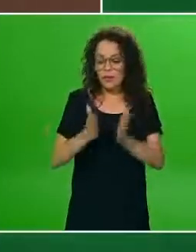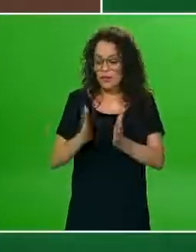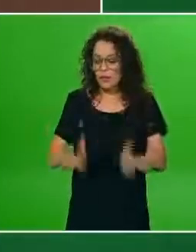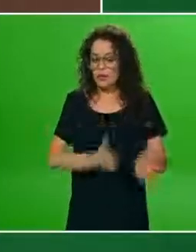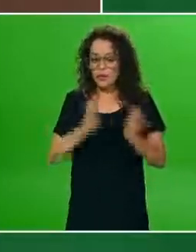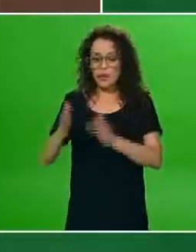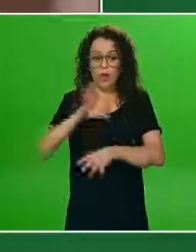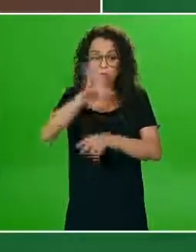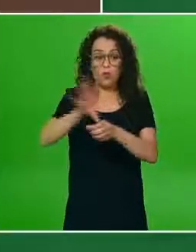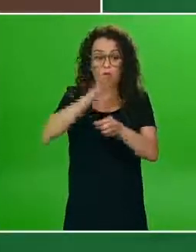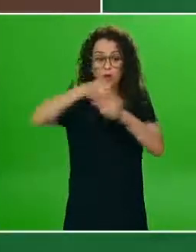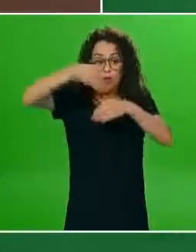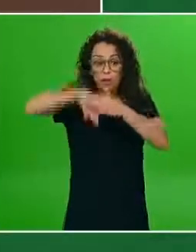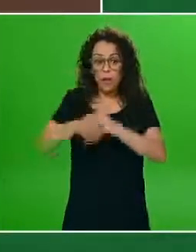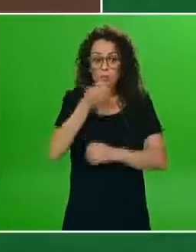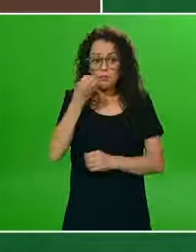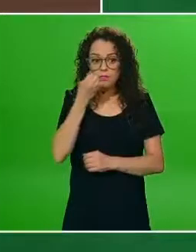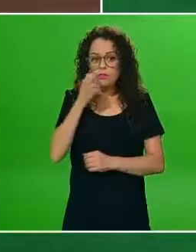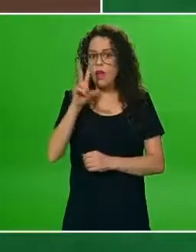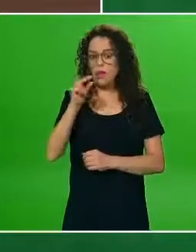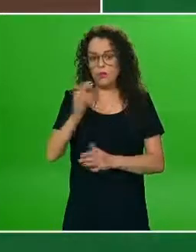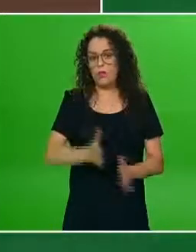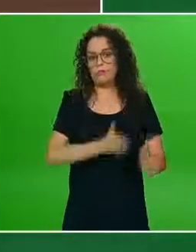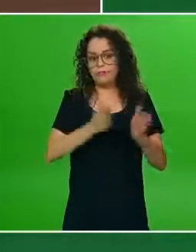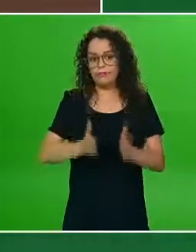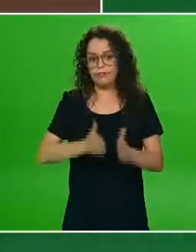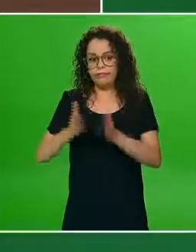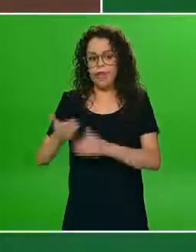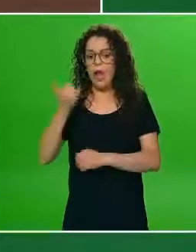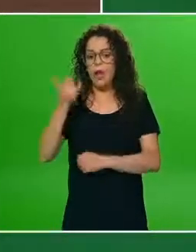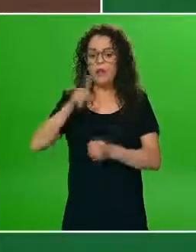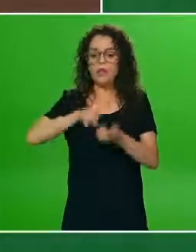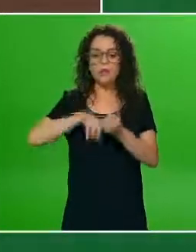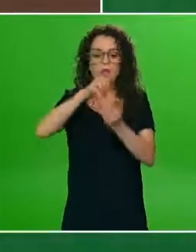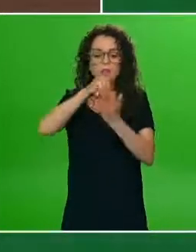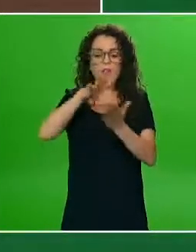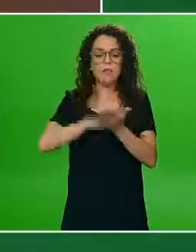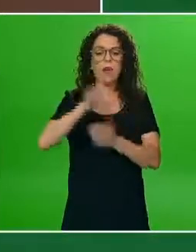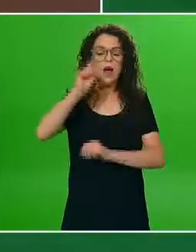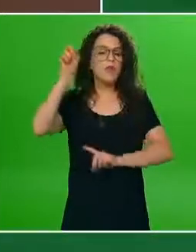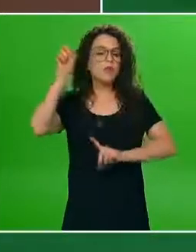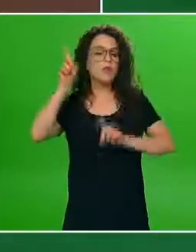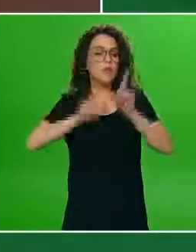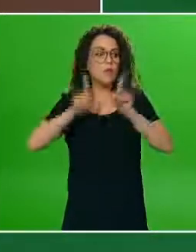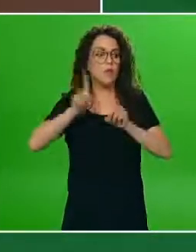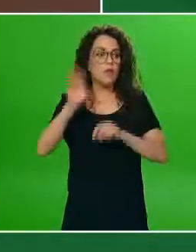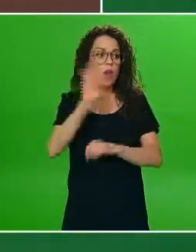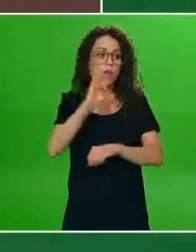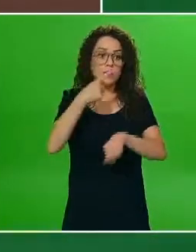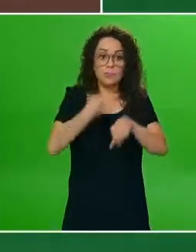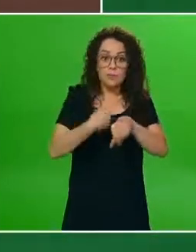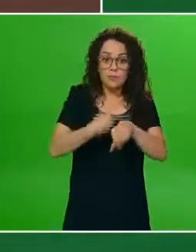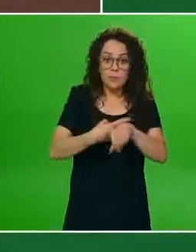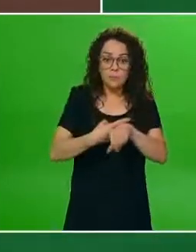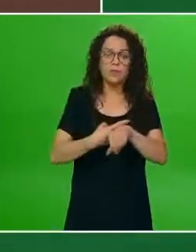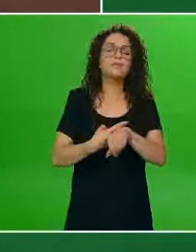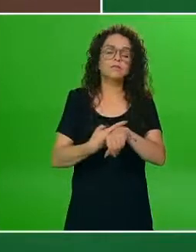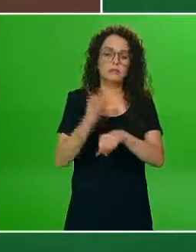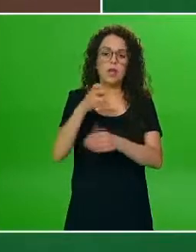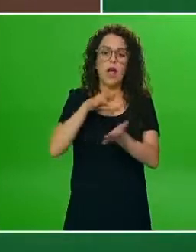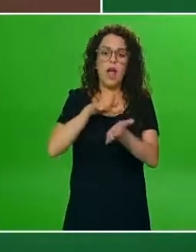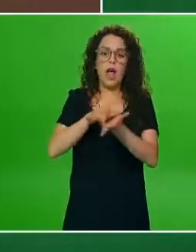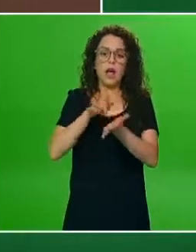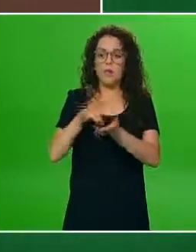parte de los filtros y el reporte de los casos sospechosos, en los que ahora sí desde salud y con el apoyo de las